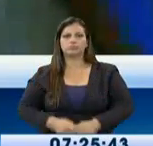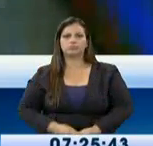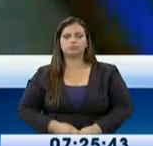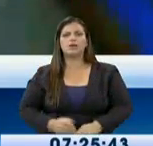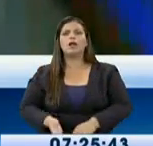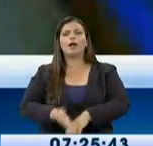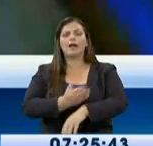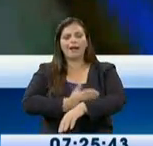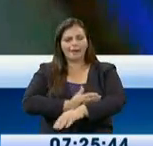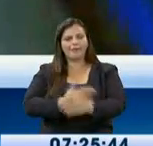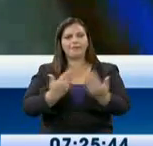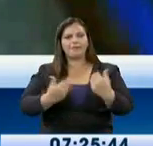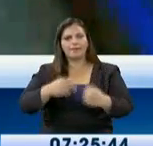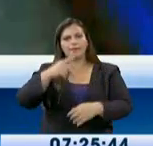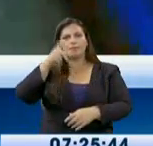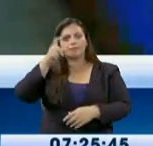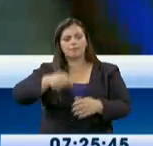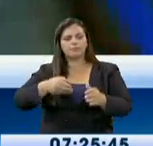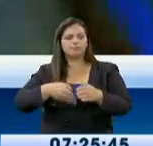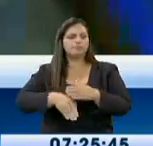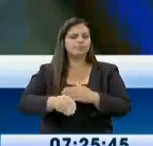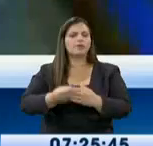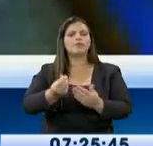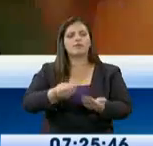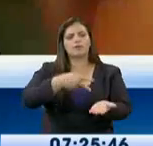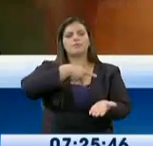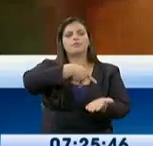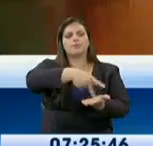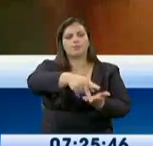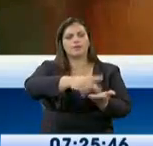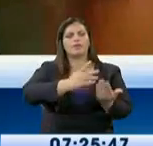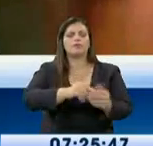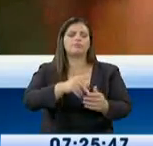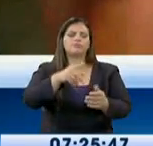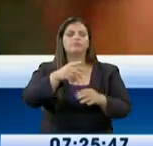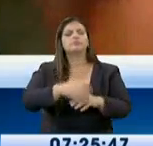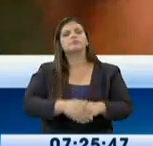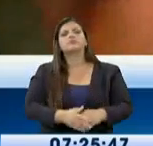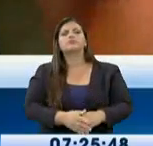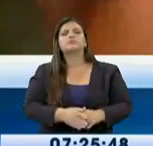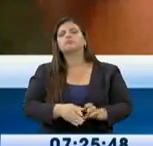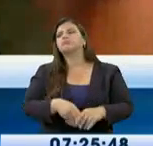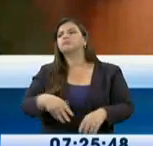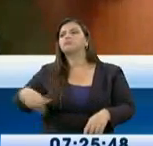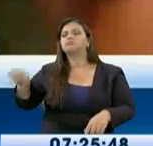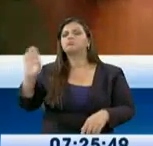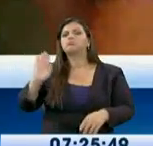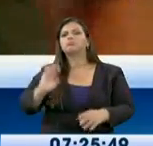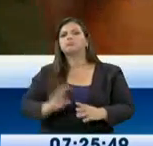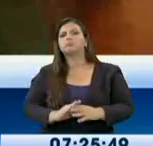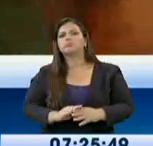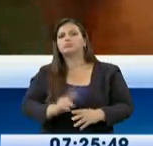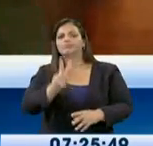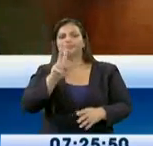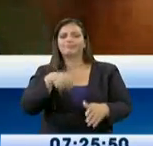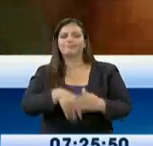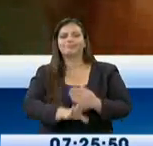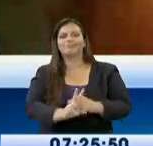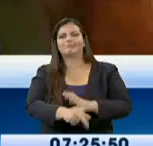que nadie entrara. Entonces ahí fue cuando ellos ya hicieron lo que les dio la